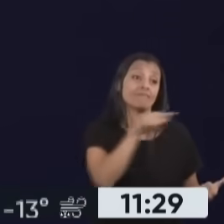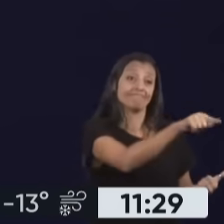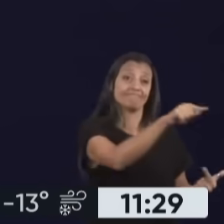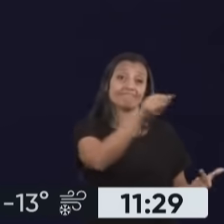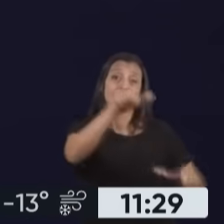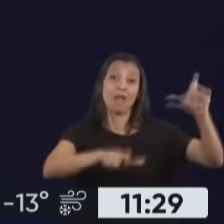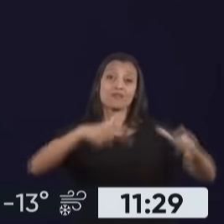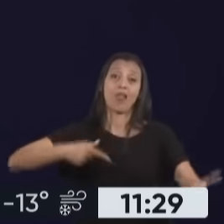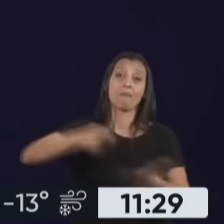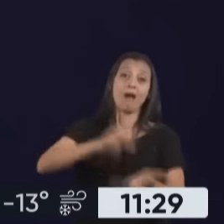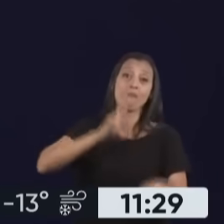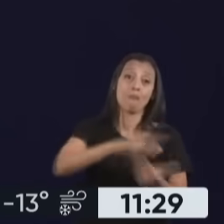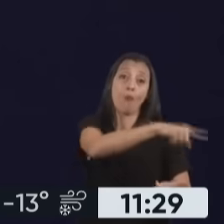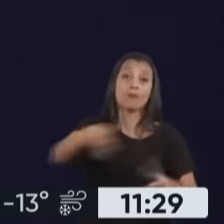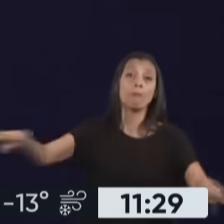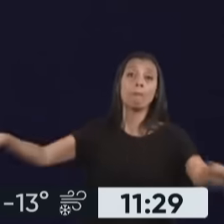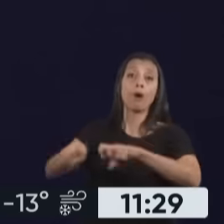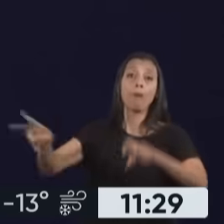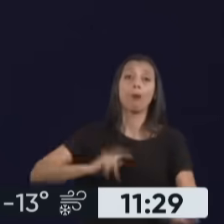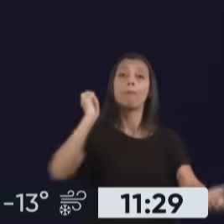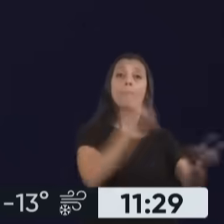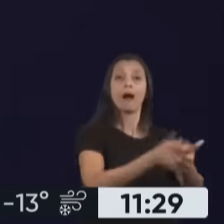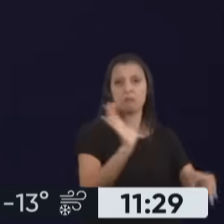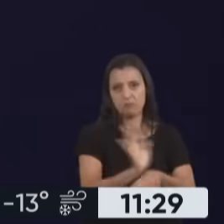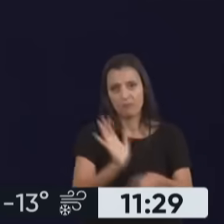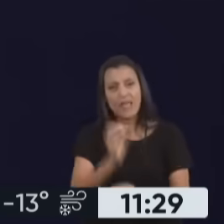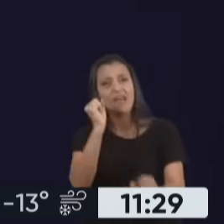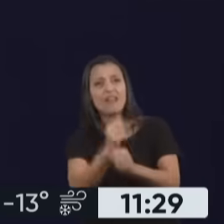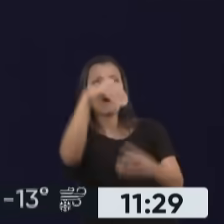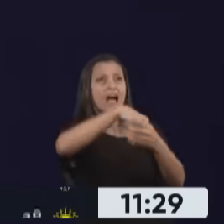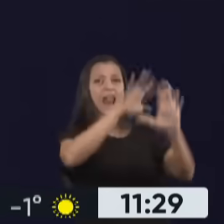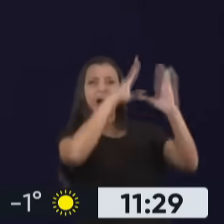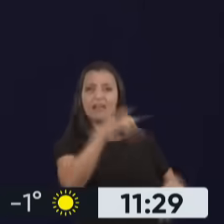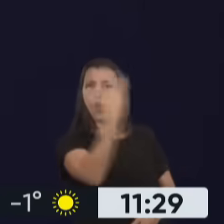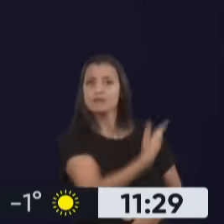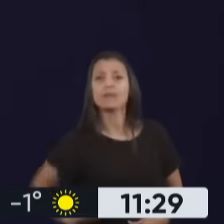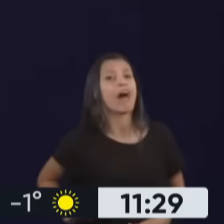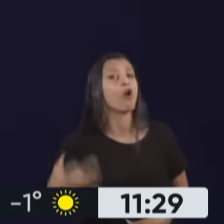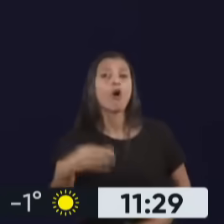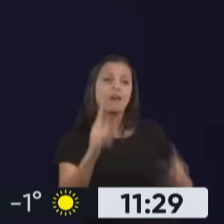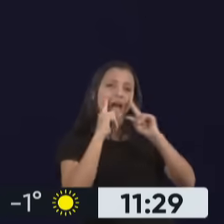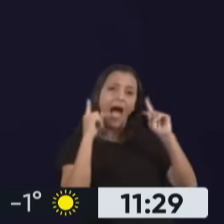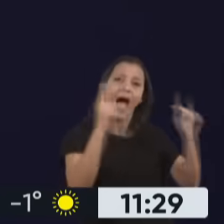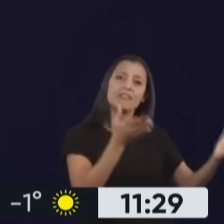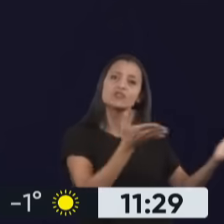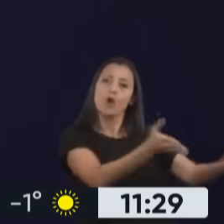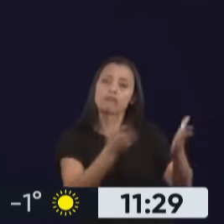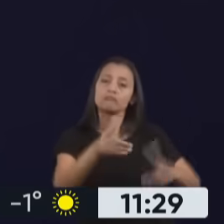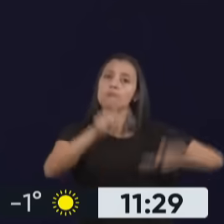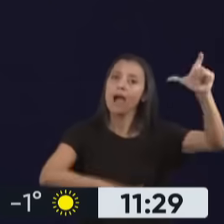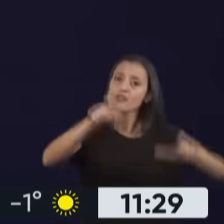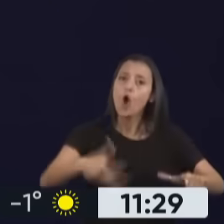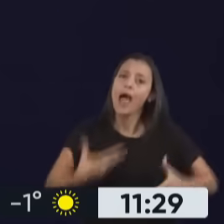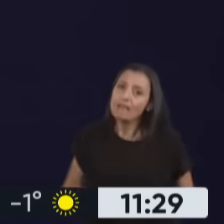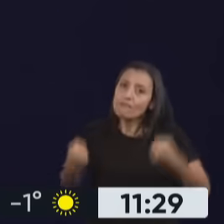los contribuyentes de este país. Trabajar en el Estado es un servicio para atender al ciudadano que todos los días se esfuerza para llevar